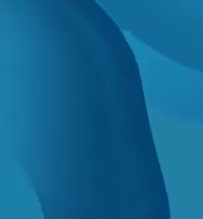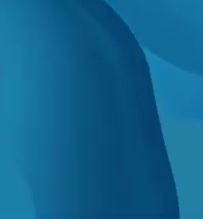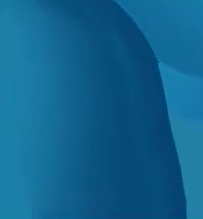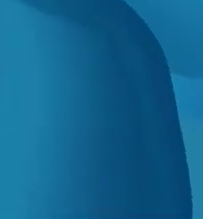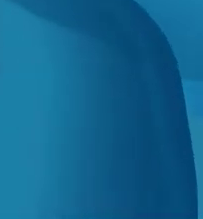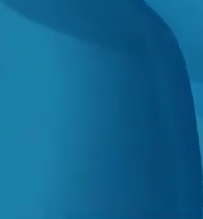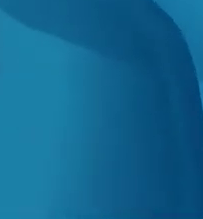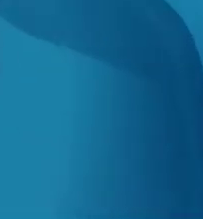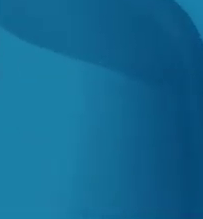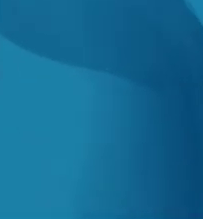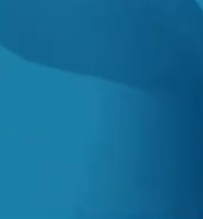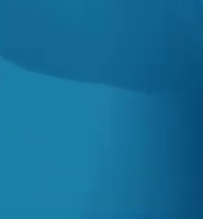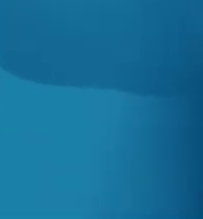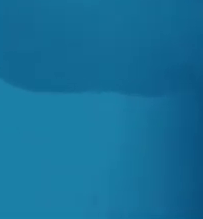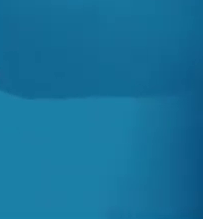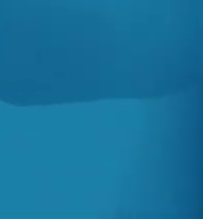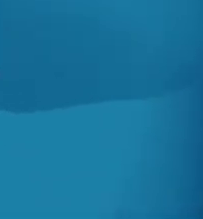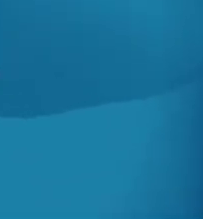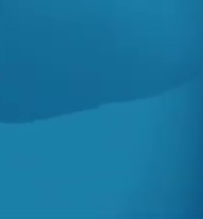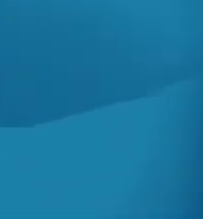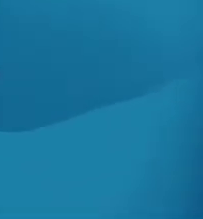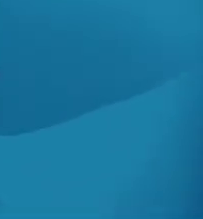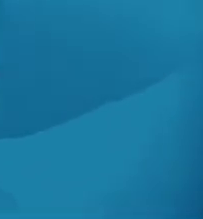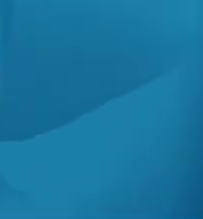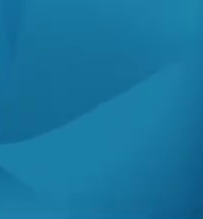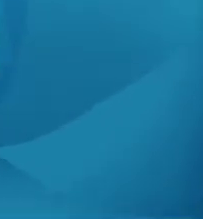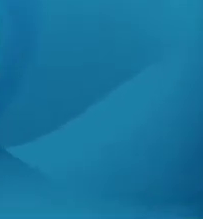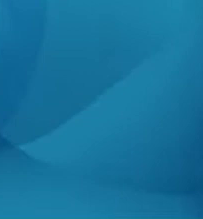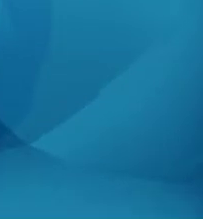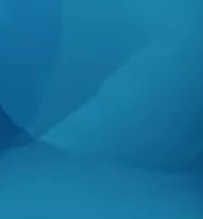tequiti. Nochipatlayoa Kichiwa y Tequi.